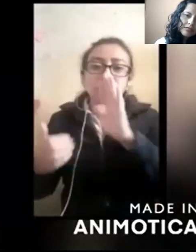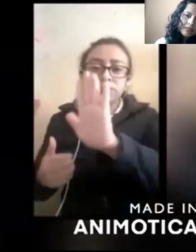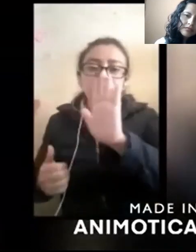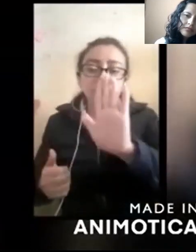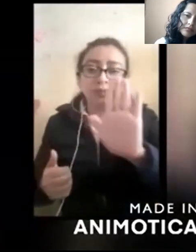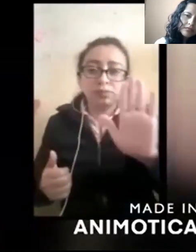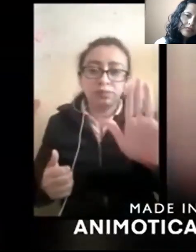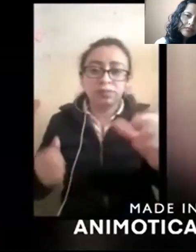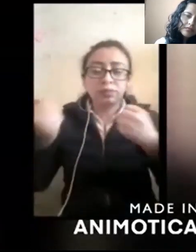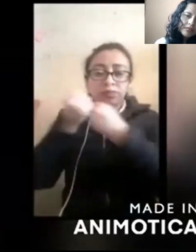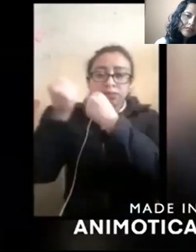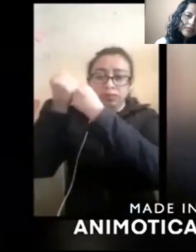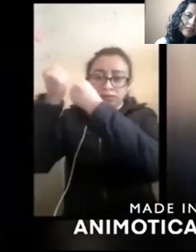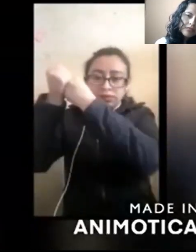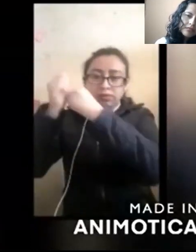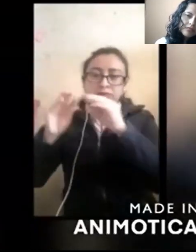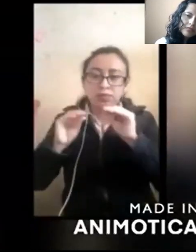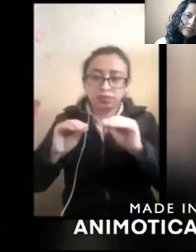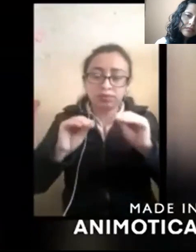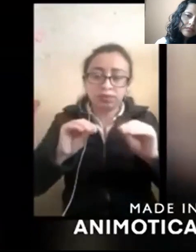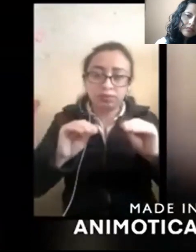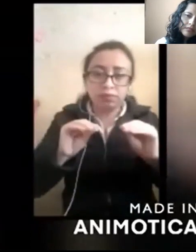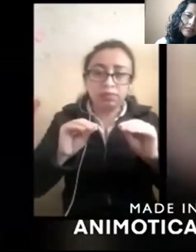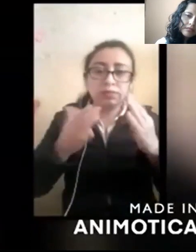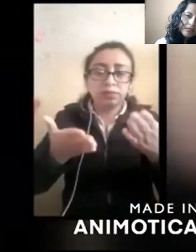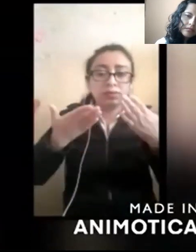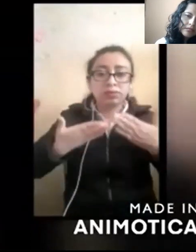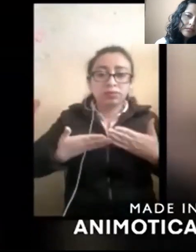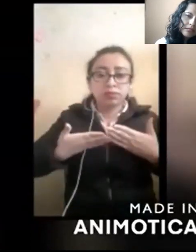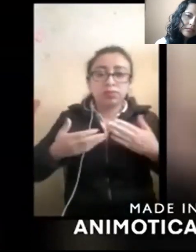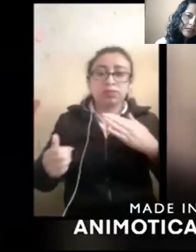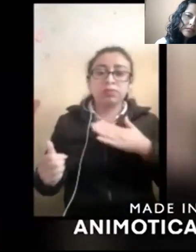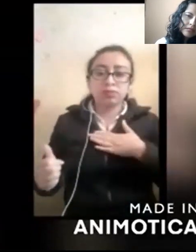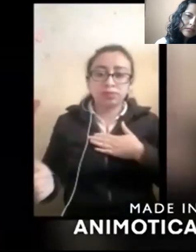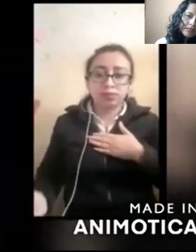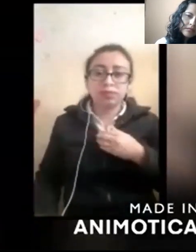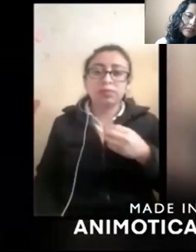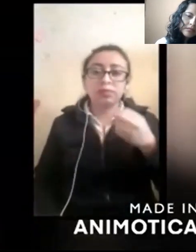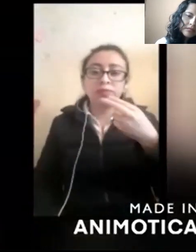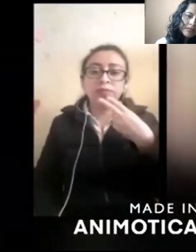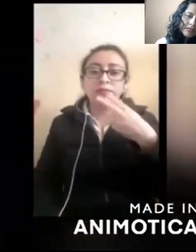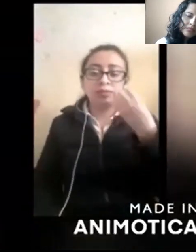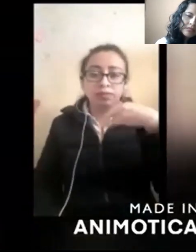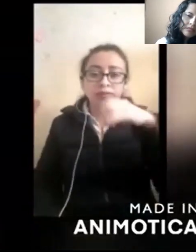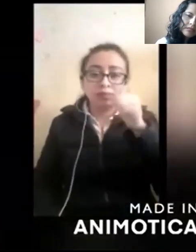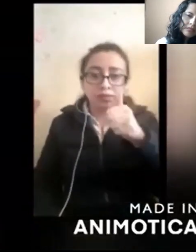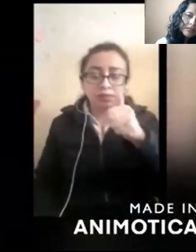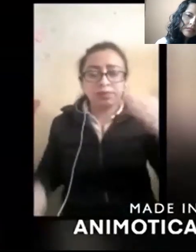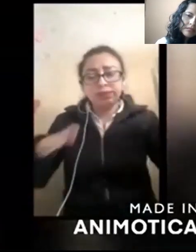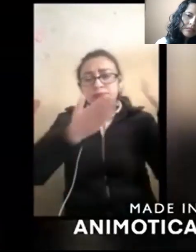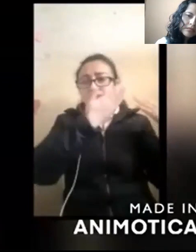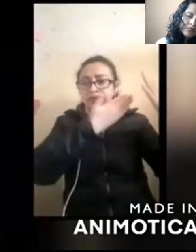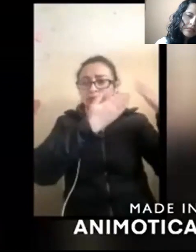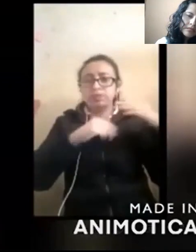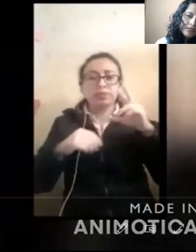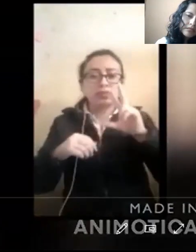el apoyo y la enseñanza que han dado a mi hija, que mi hija antes no estaba